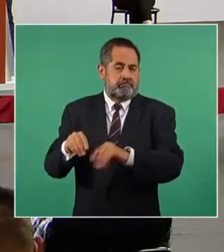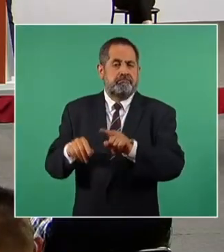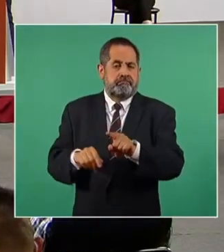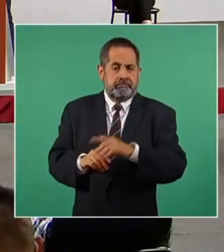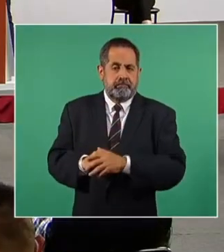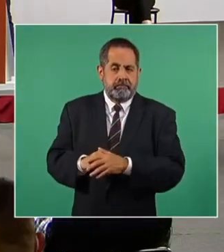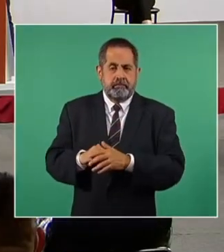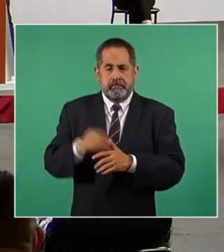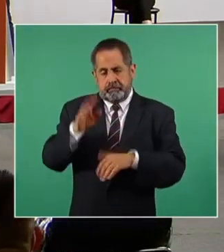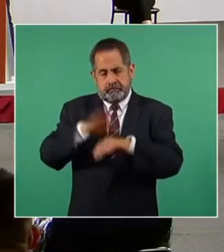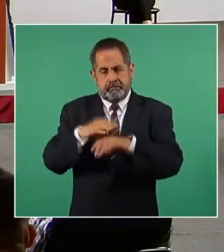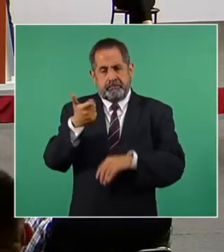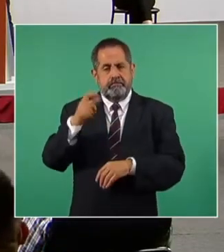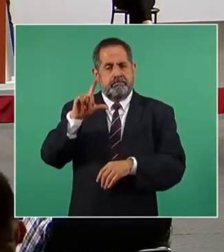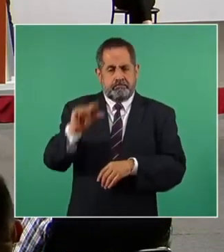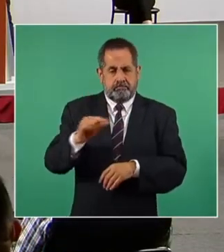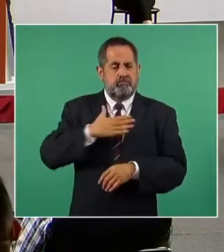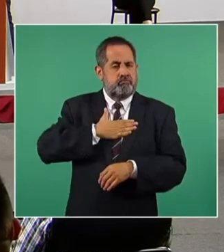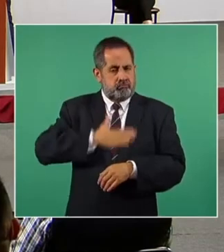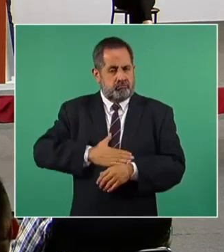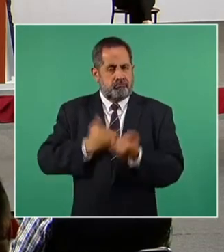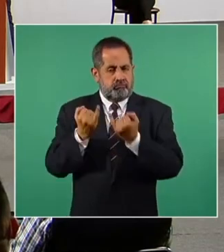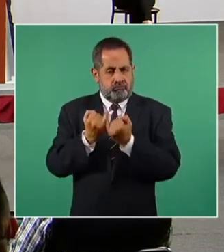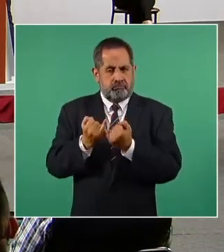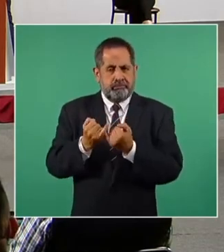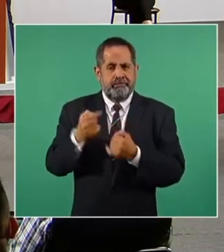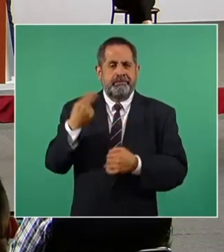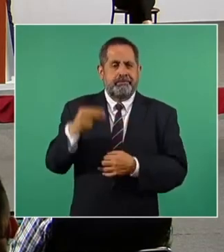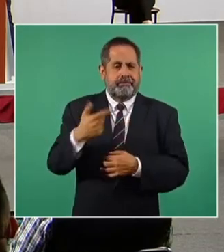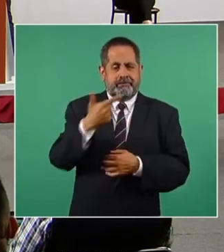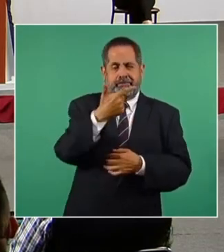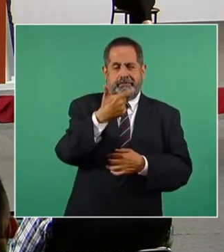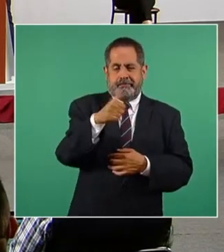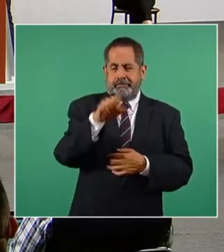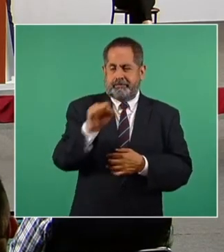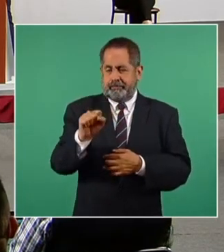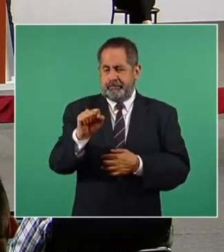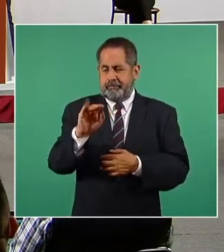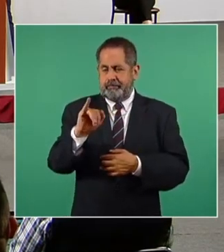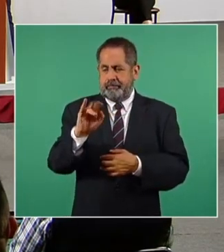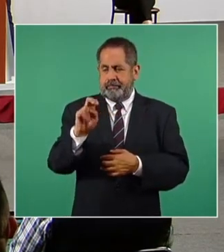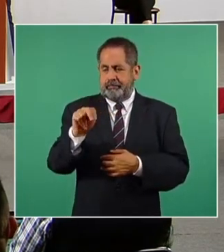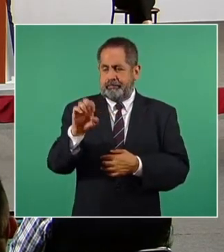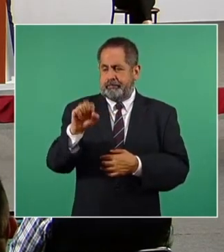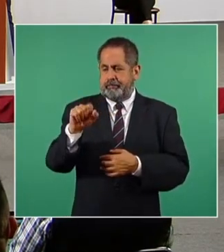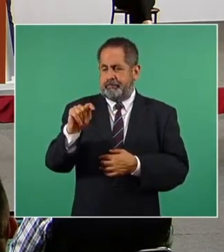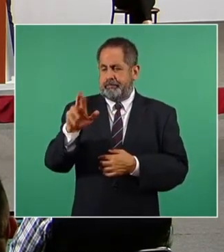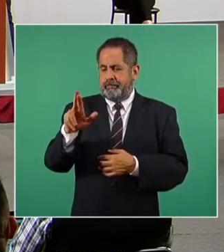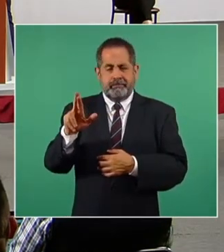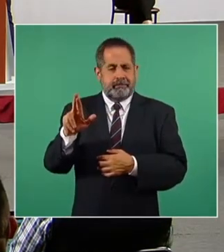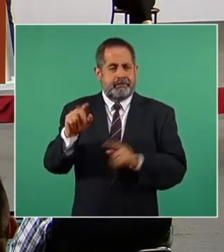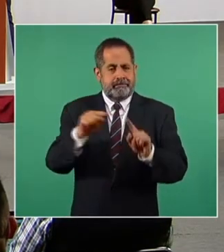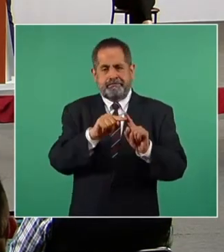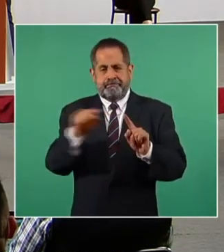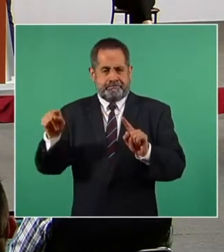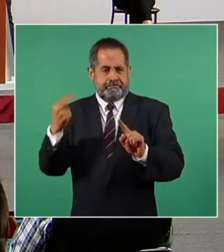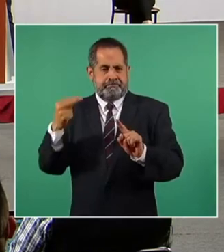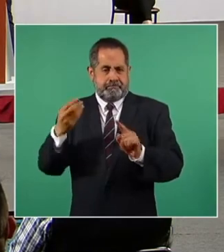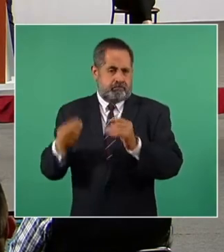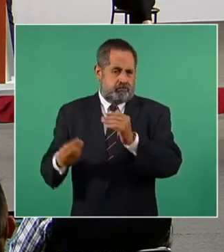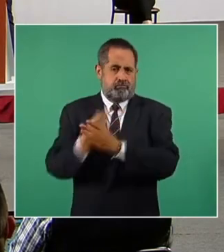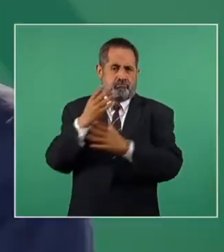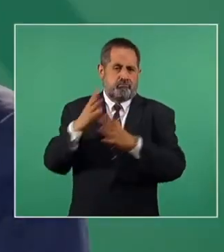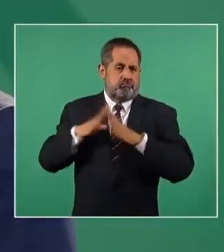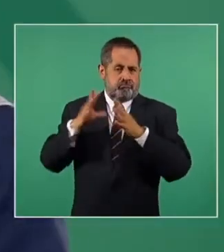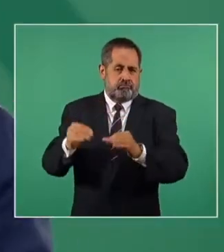precio justo gas bienestar se va a llamar y